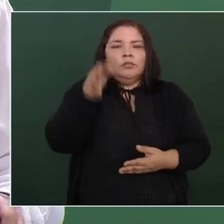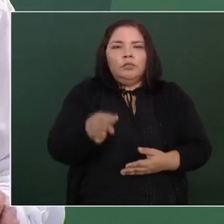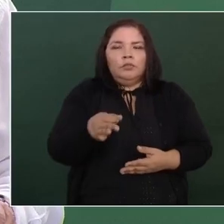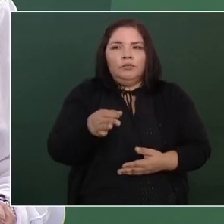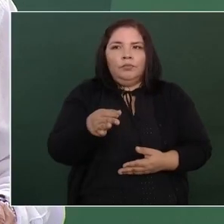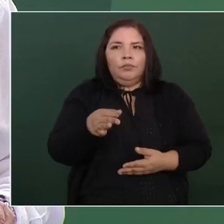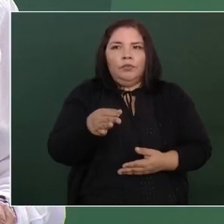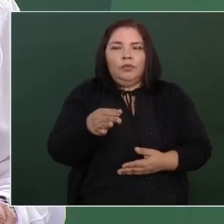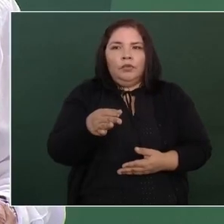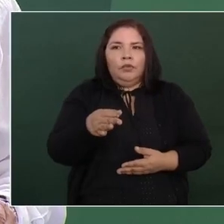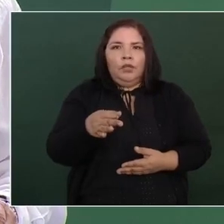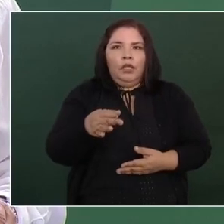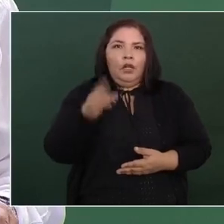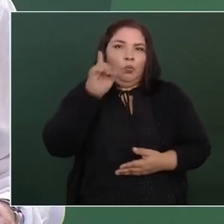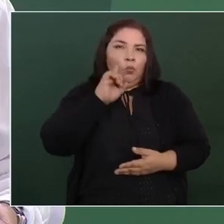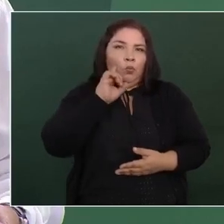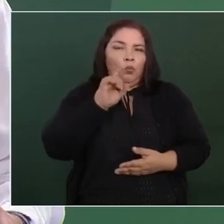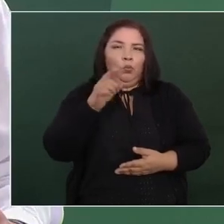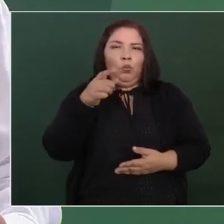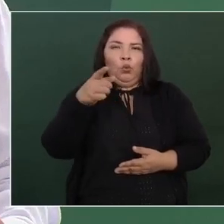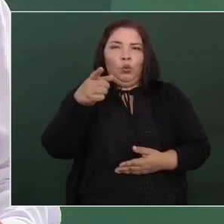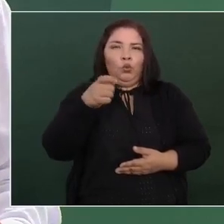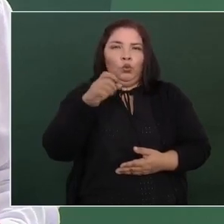la señora Xóchitl